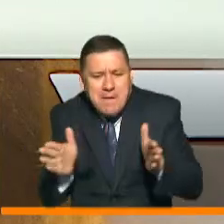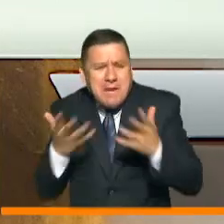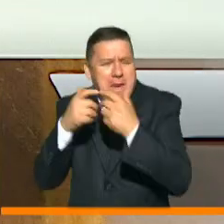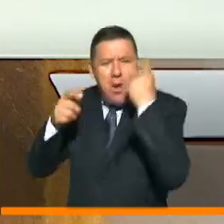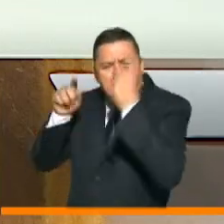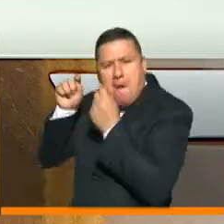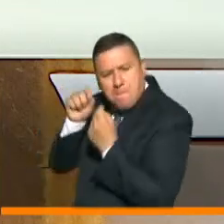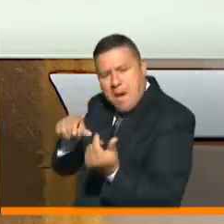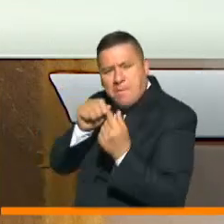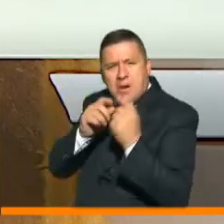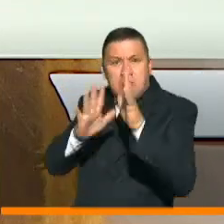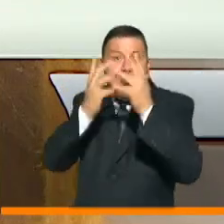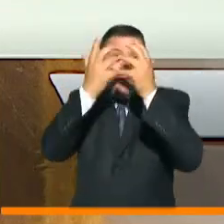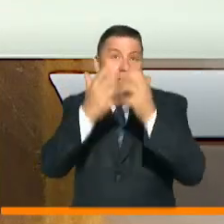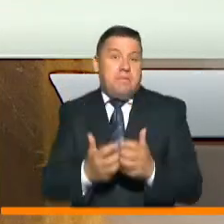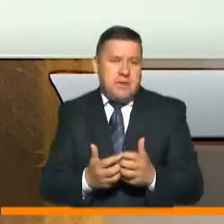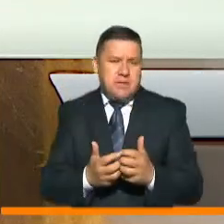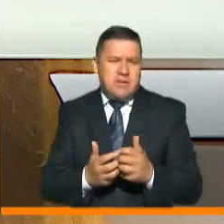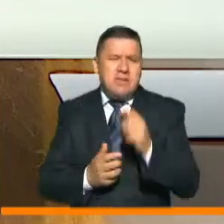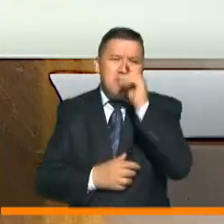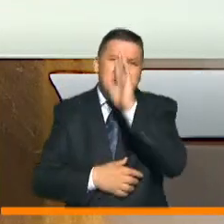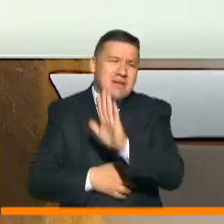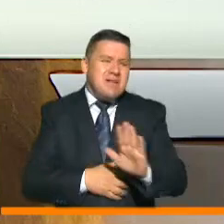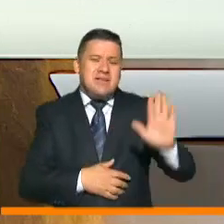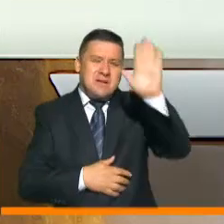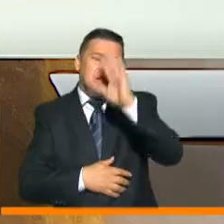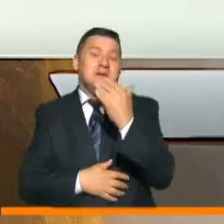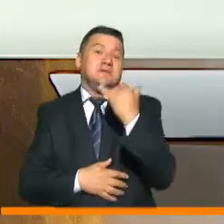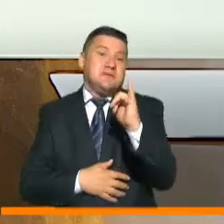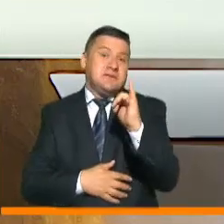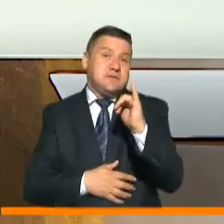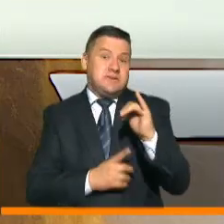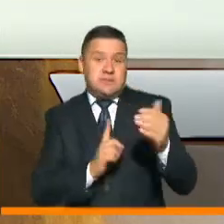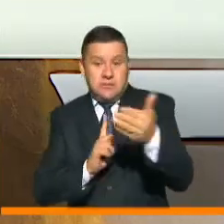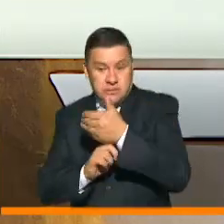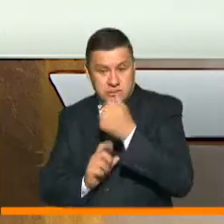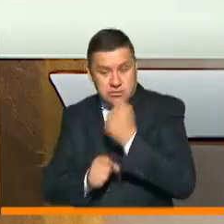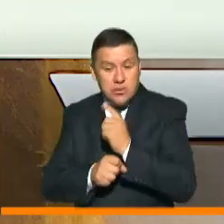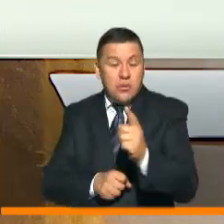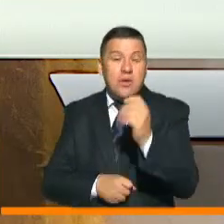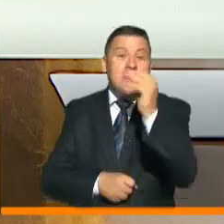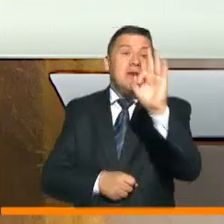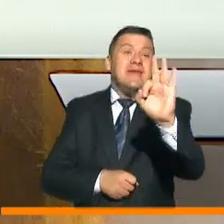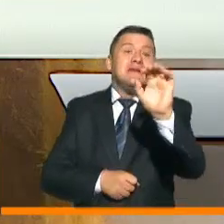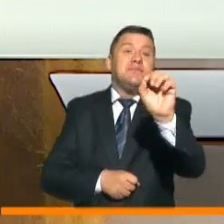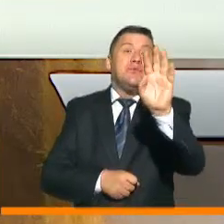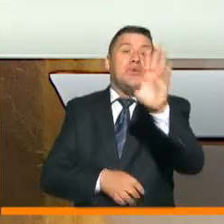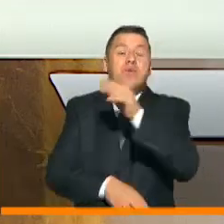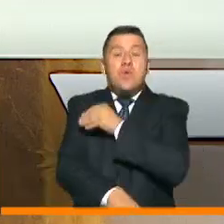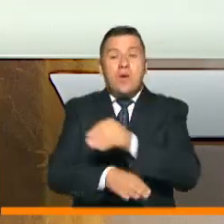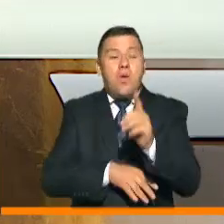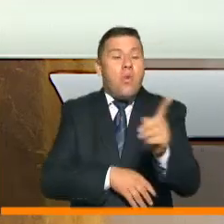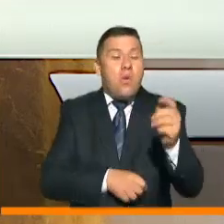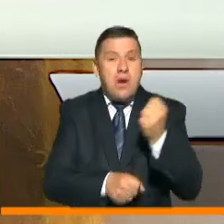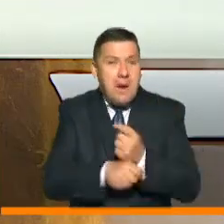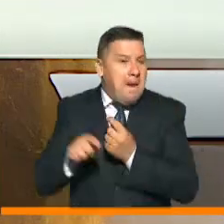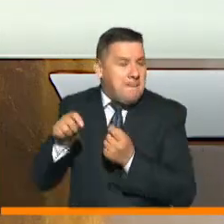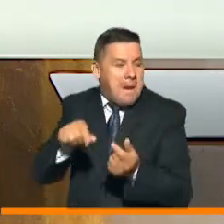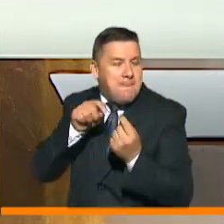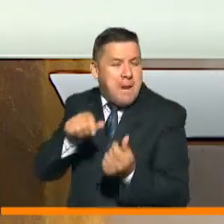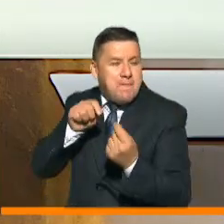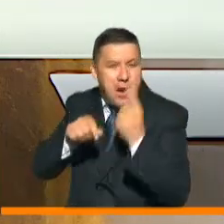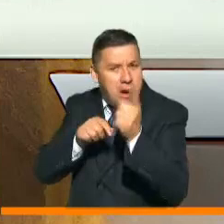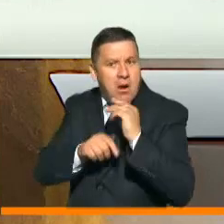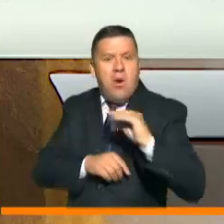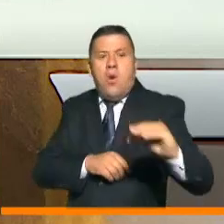y gran empresa en todo el país y ha protegido el empleo de cerca de 3.4 millones de trabajadores